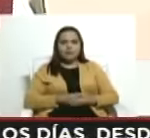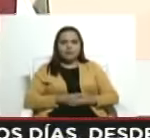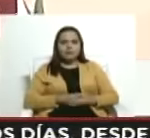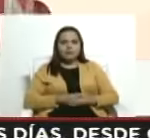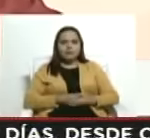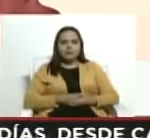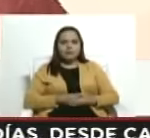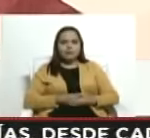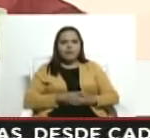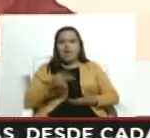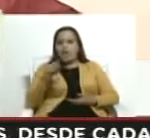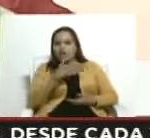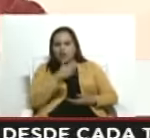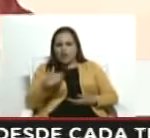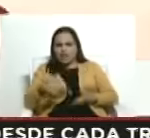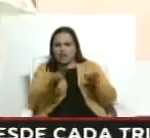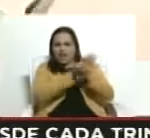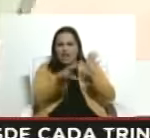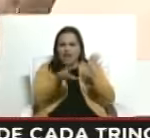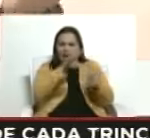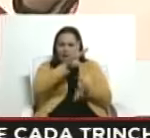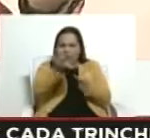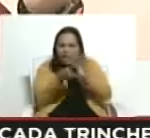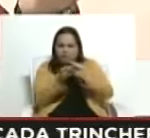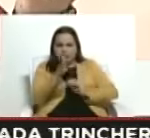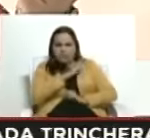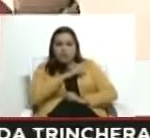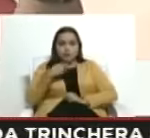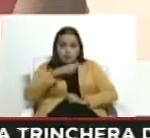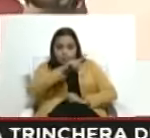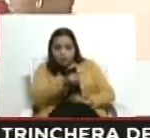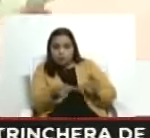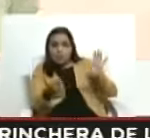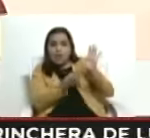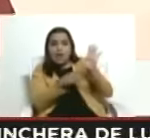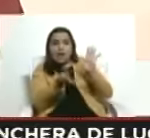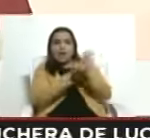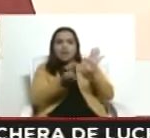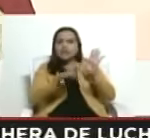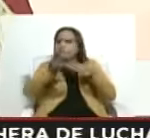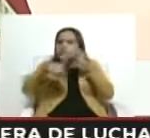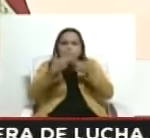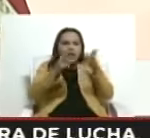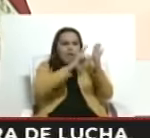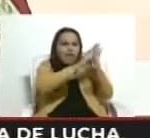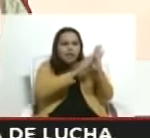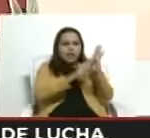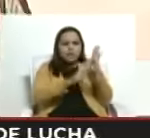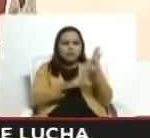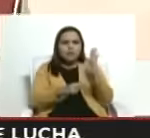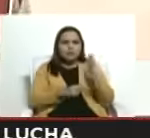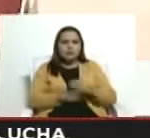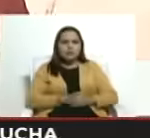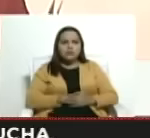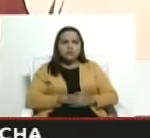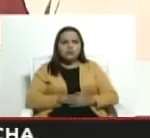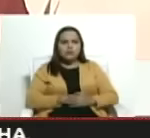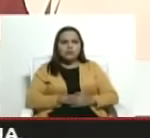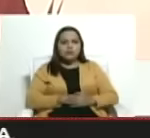Ah, ellos quieren agarrar la ley y ponerla a su forma. Ahora tú le preguntas por esta ley, ninguno la ha leído. Son los